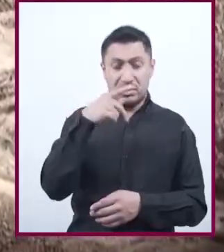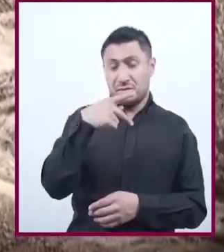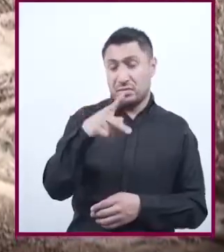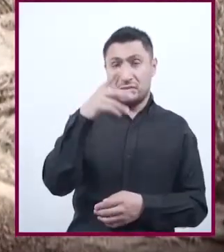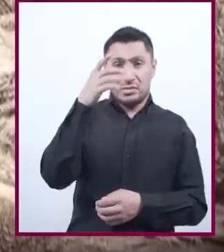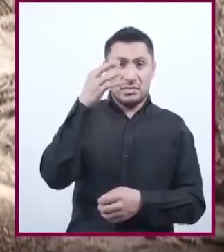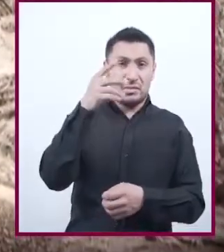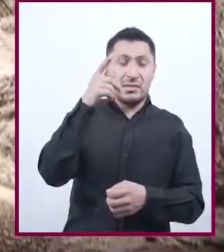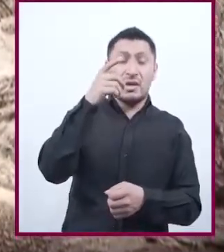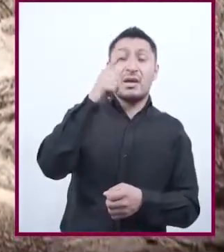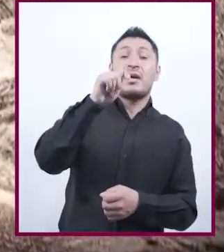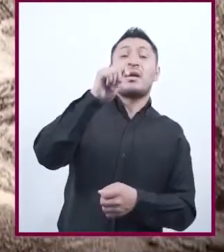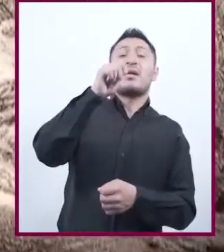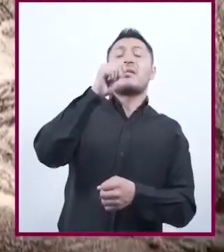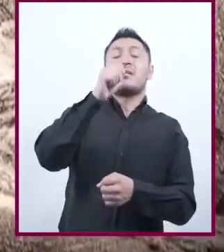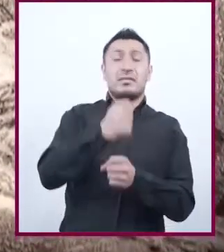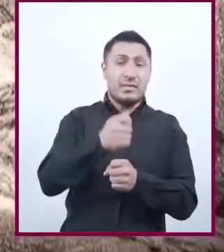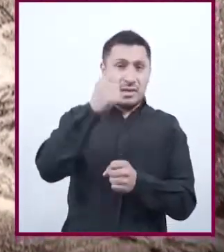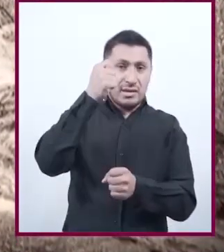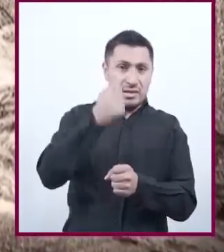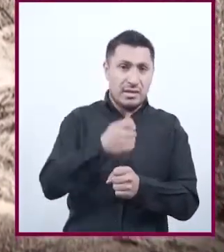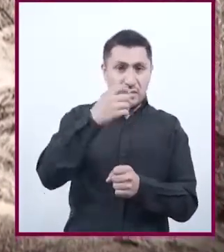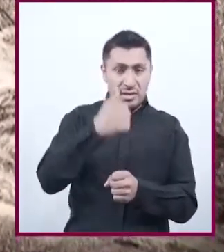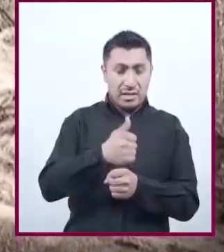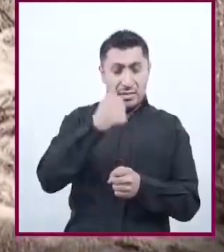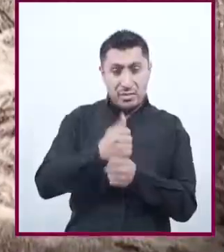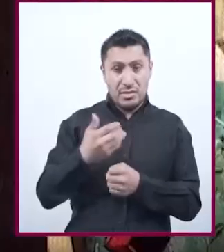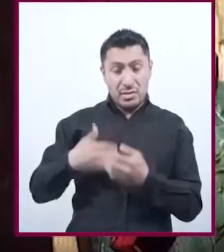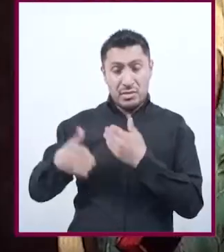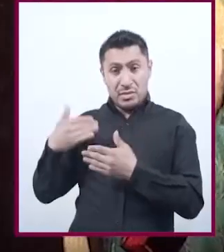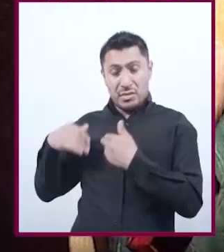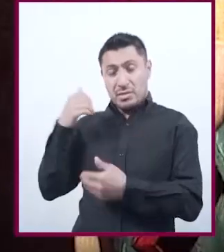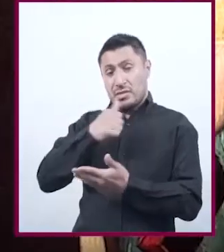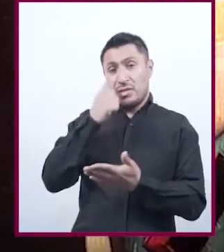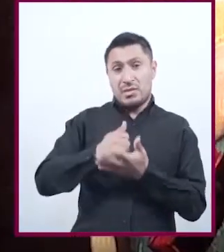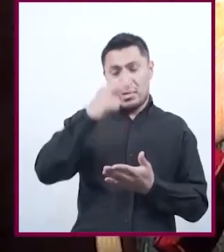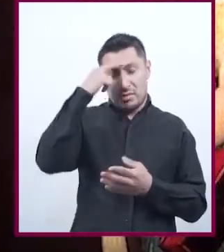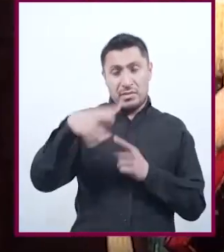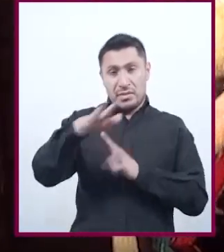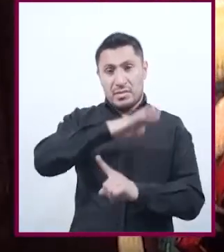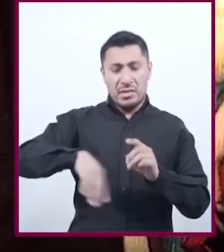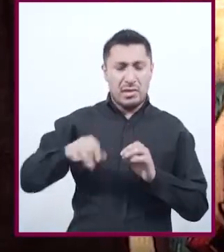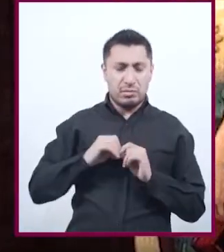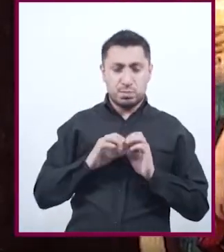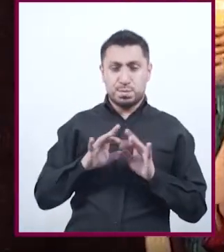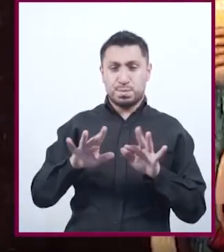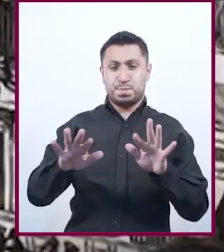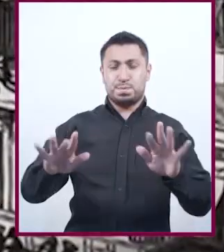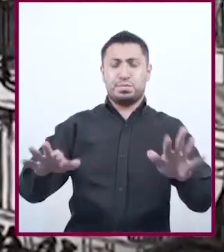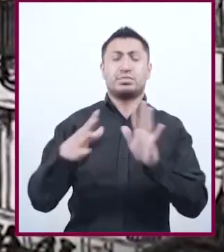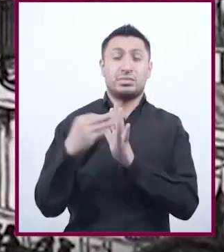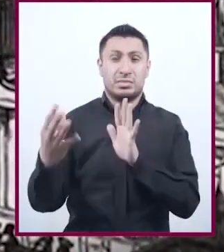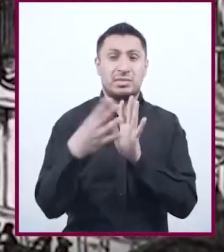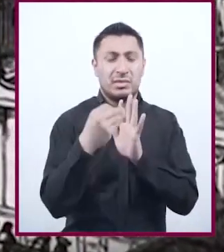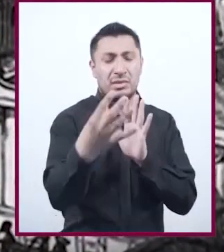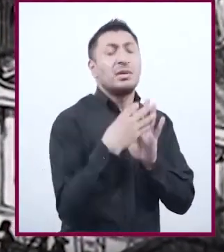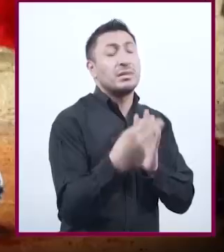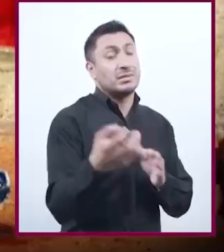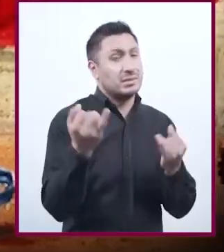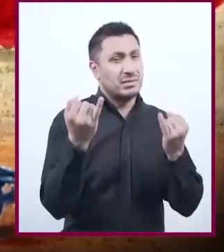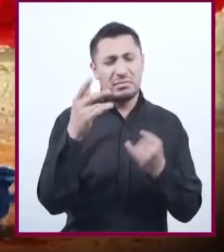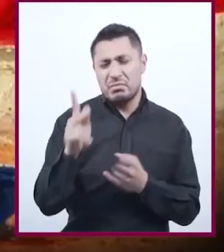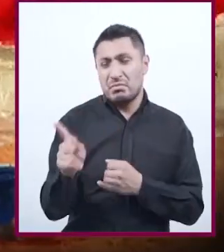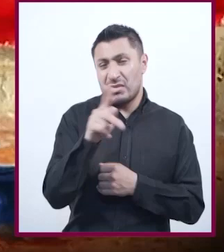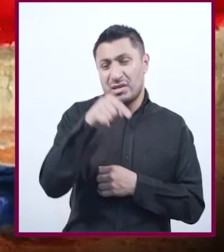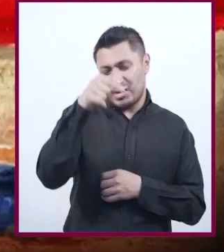tus tatarabuelos, en la Ciudad de México y sus alrededores, se propagó una horrorosa epidemia. Más o menos como la de